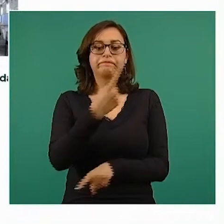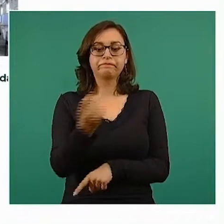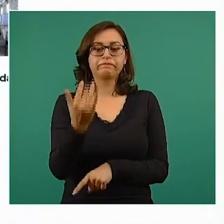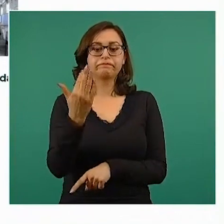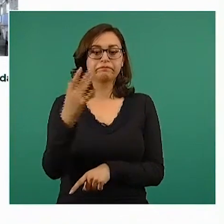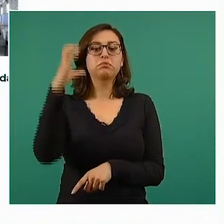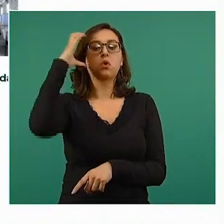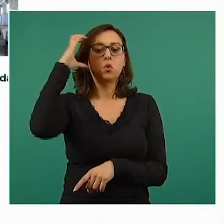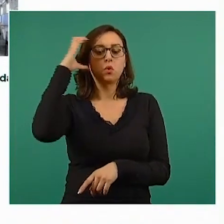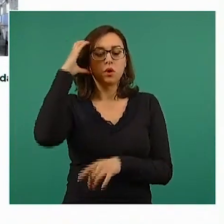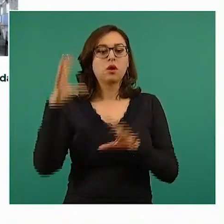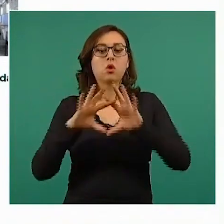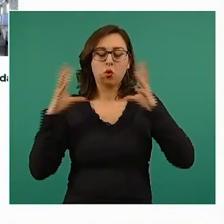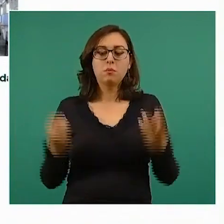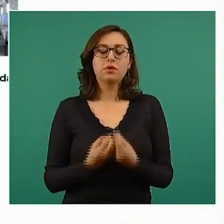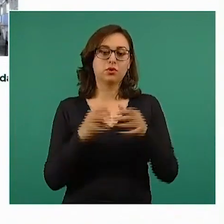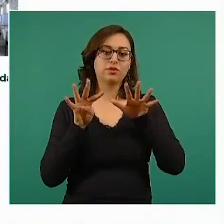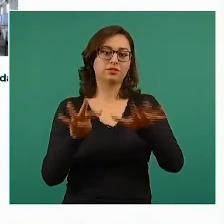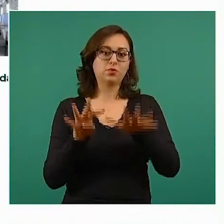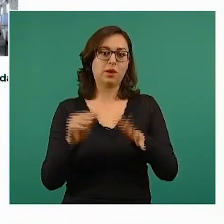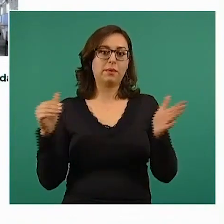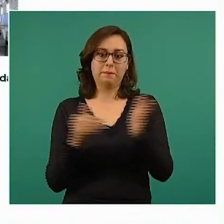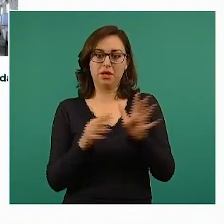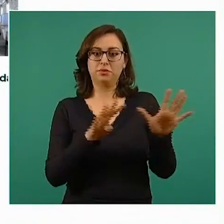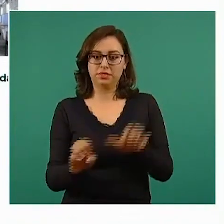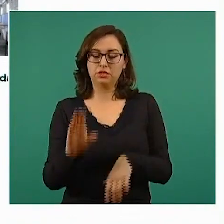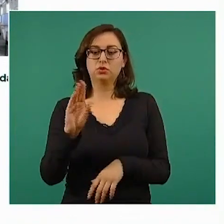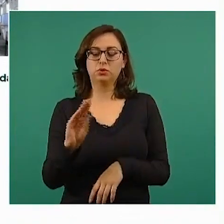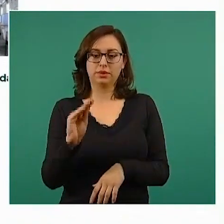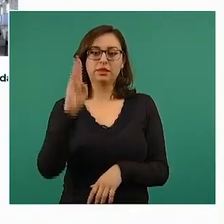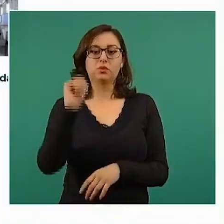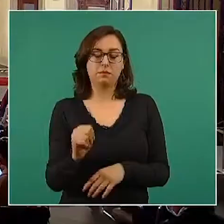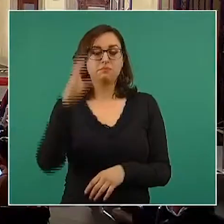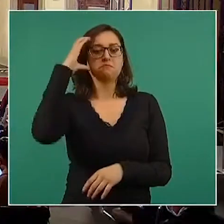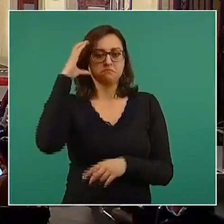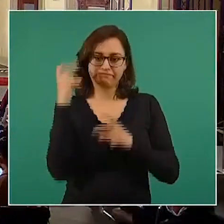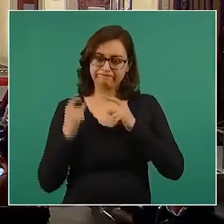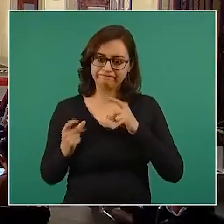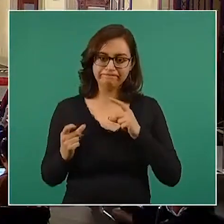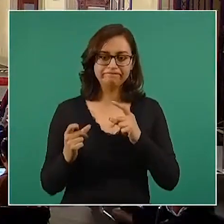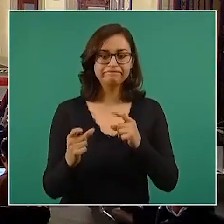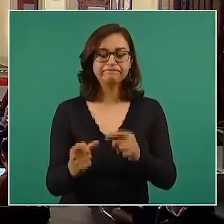a lograr estas 19.900 camas disponibles para el mes de febrero, justamente. La siguiente, por favor.